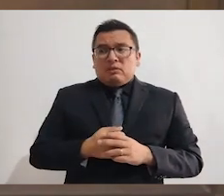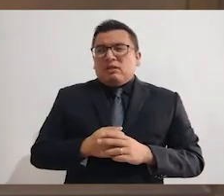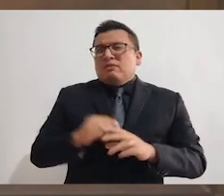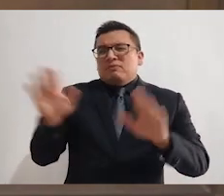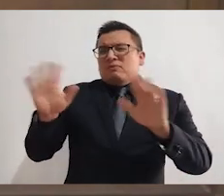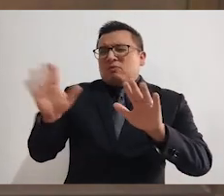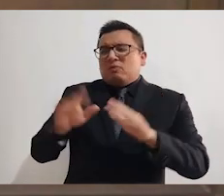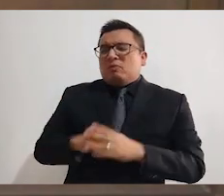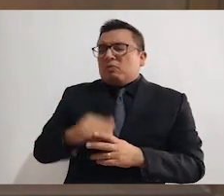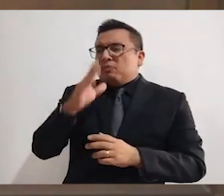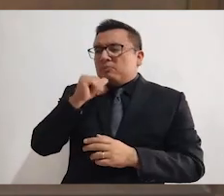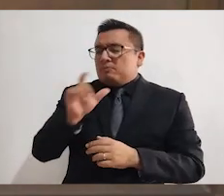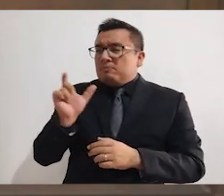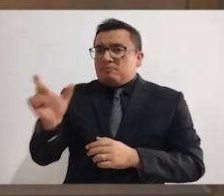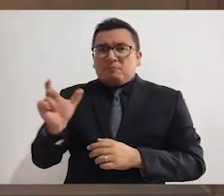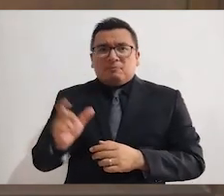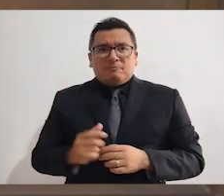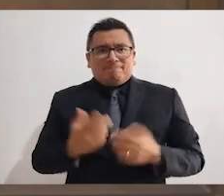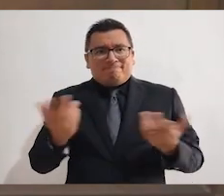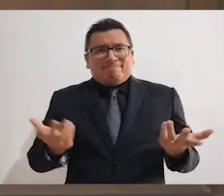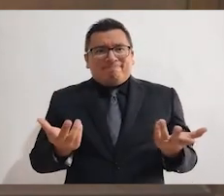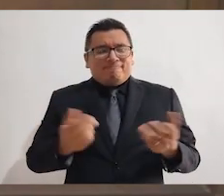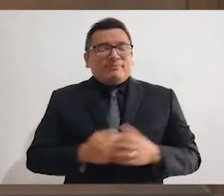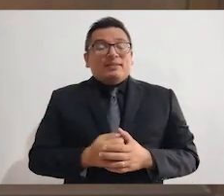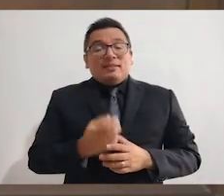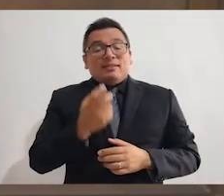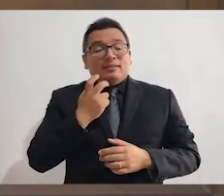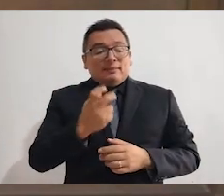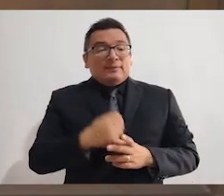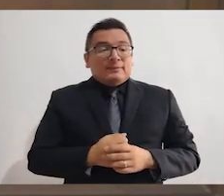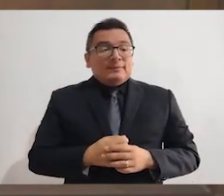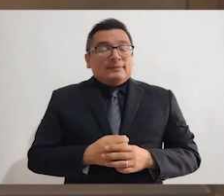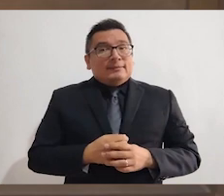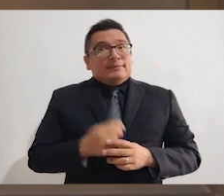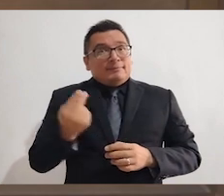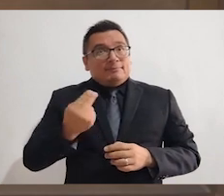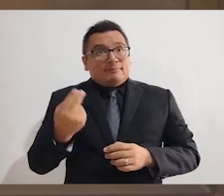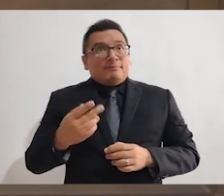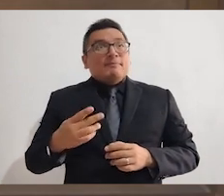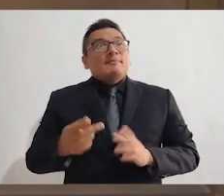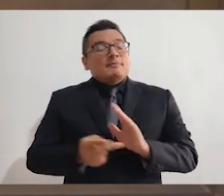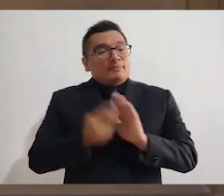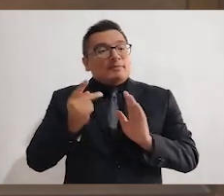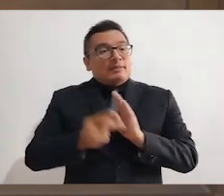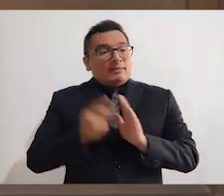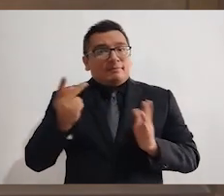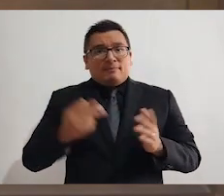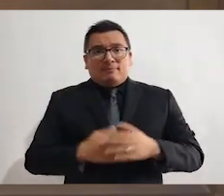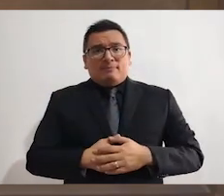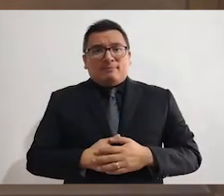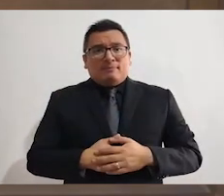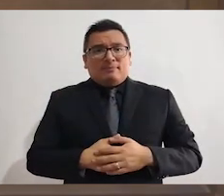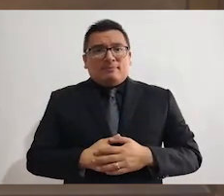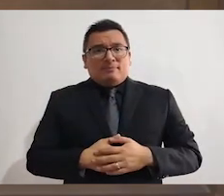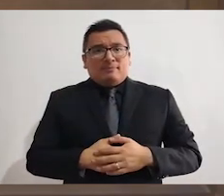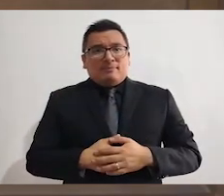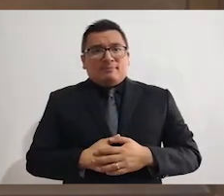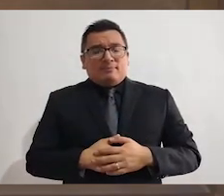Entonces, sí se ha trabajado mucho desde esa parte y nosotros digo, el